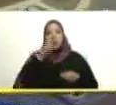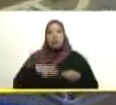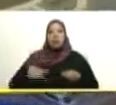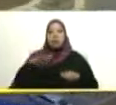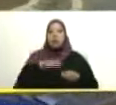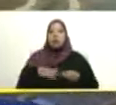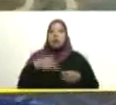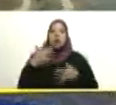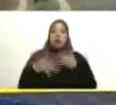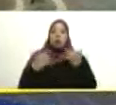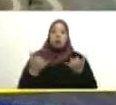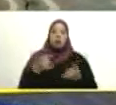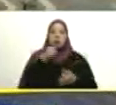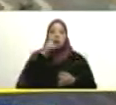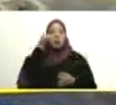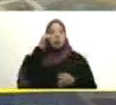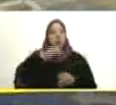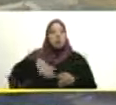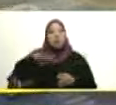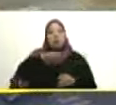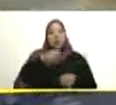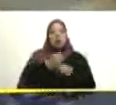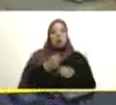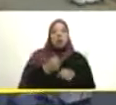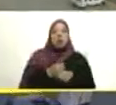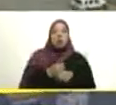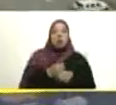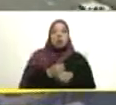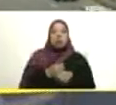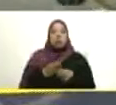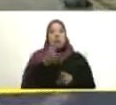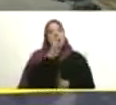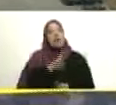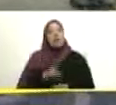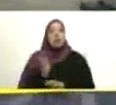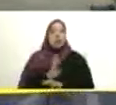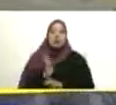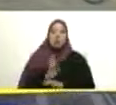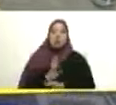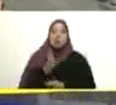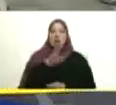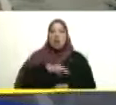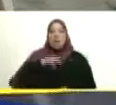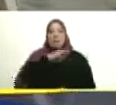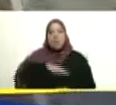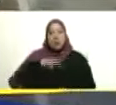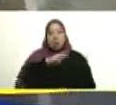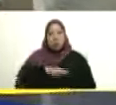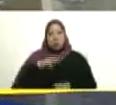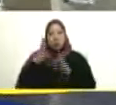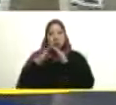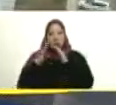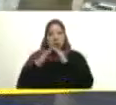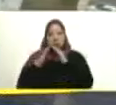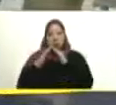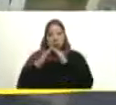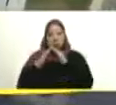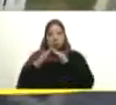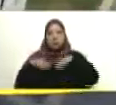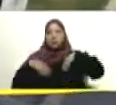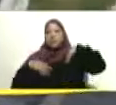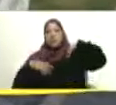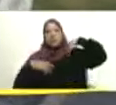los poderes creadores de nuestro pueblo, tendrán siempre la respuesta definitiva de esta gran misión vivienda que, como usted lo señaló,